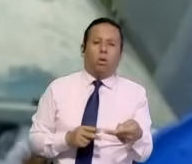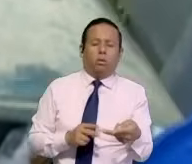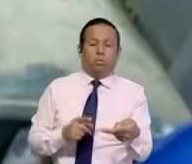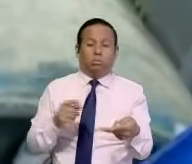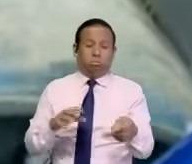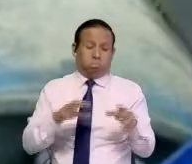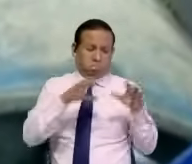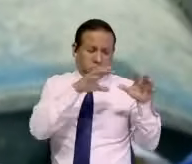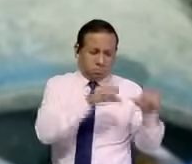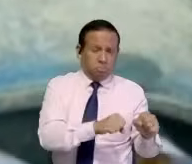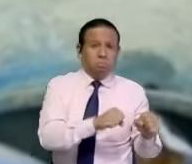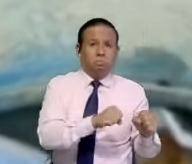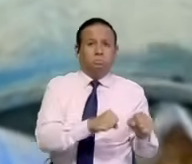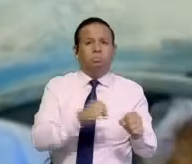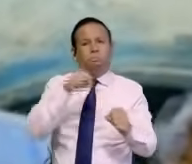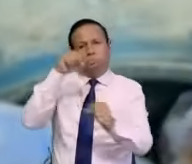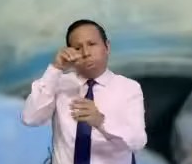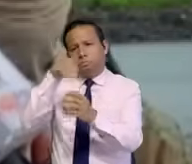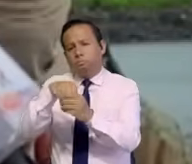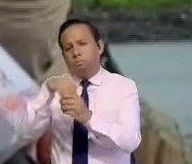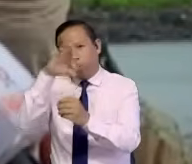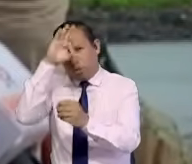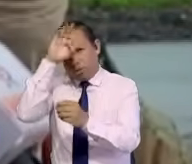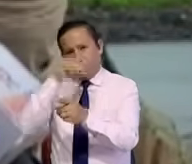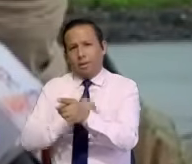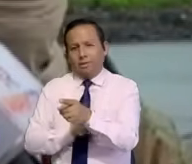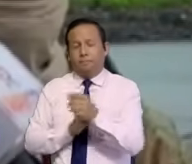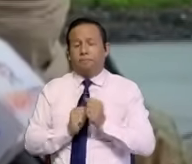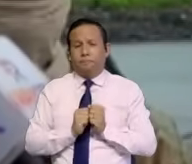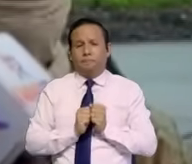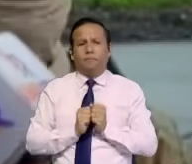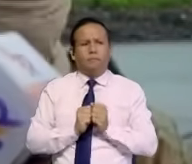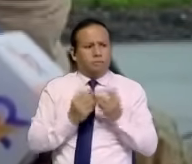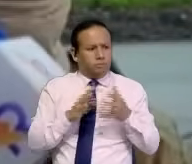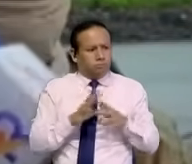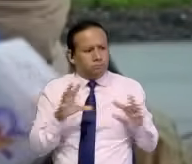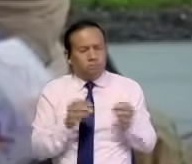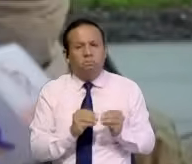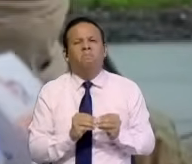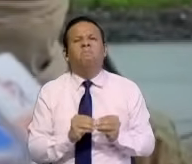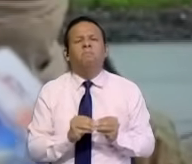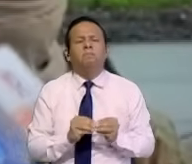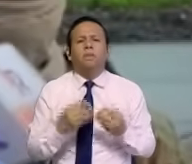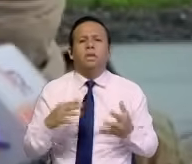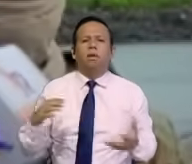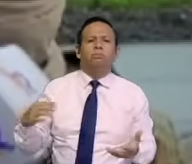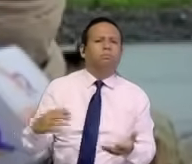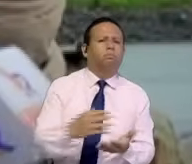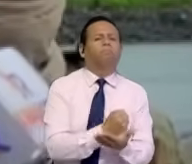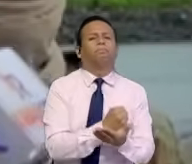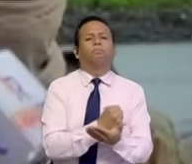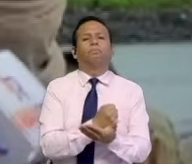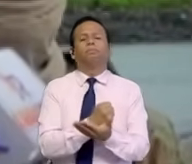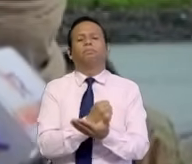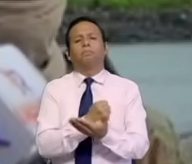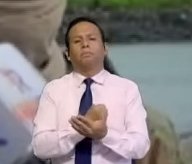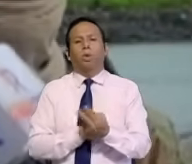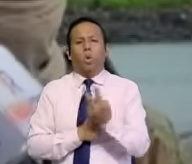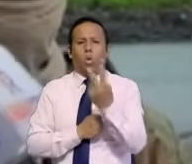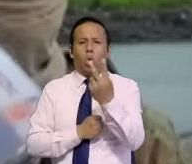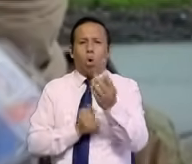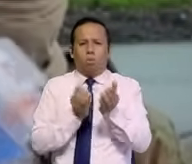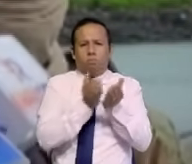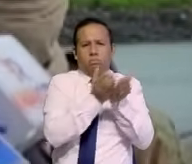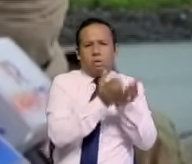neutralización fue llevado a una casa asistencial. Como resultado de esta operación, hemos aprehendido 2